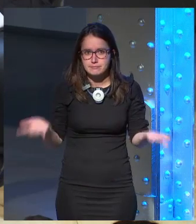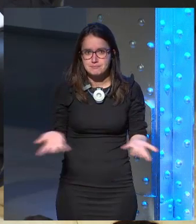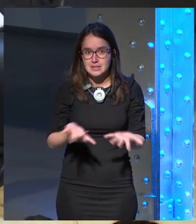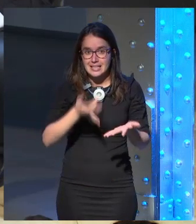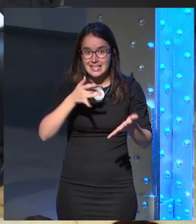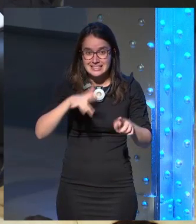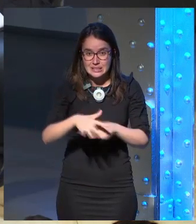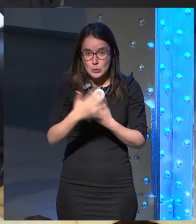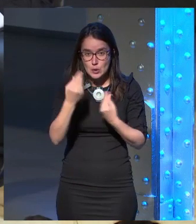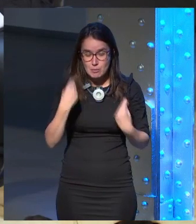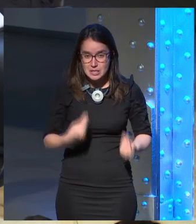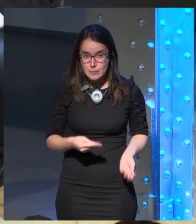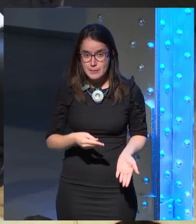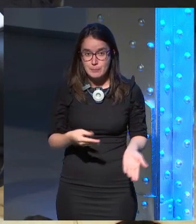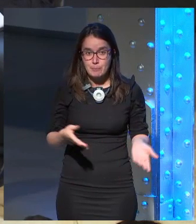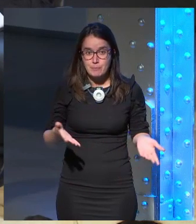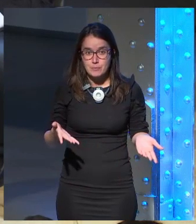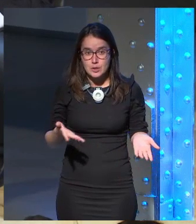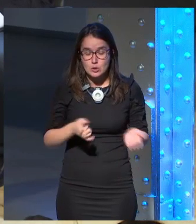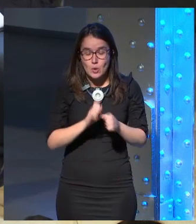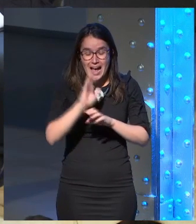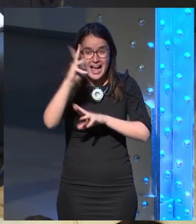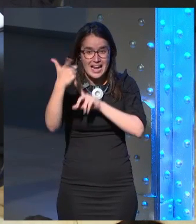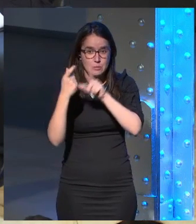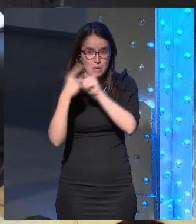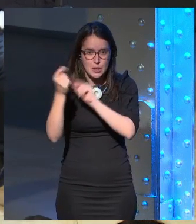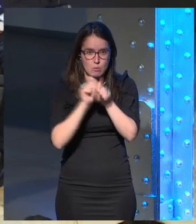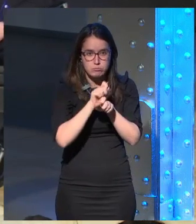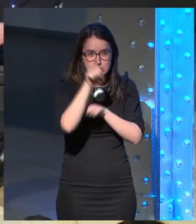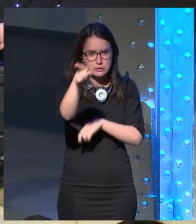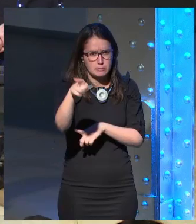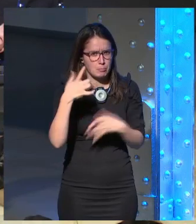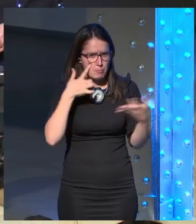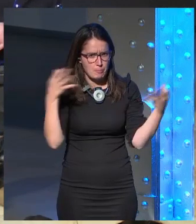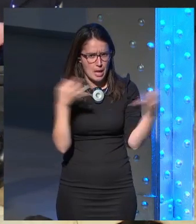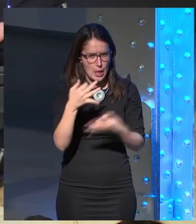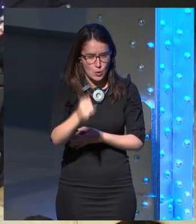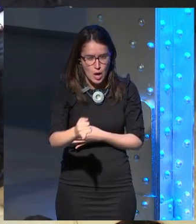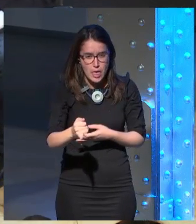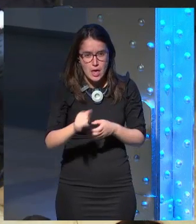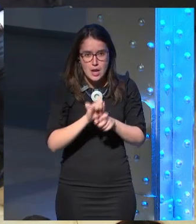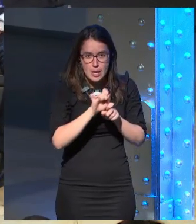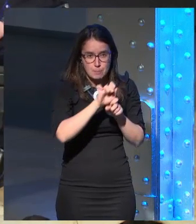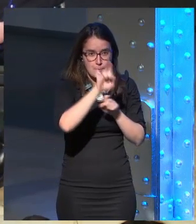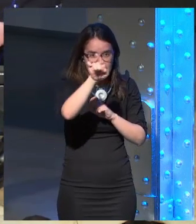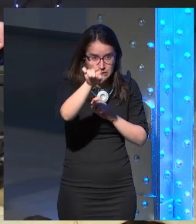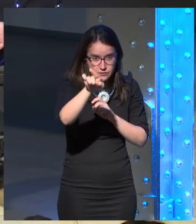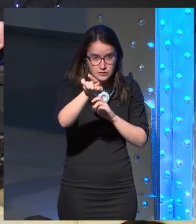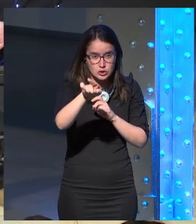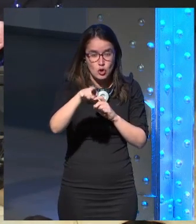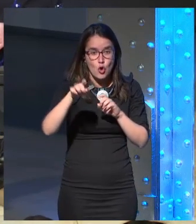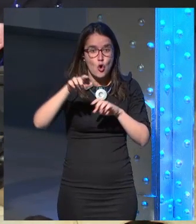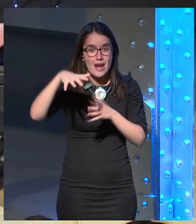Y en este caso, irte al espacio es arriesgado. Tanto en la Soyuz como en la